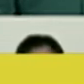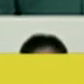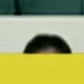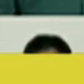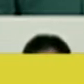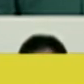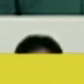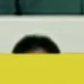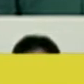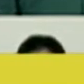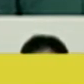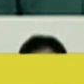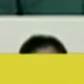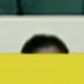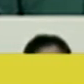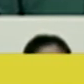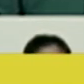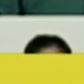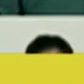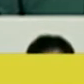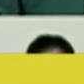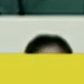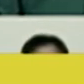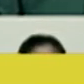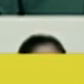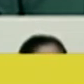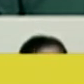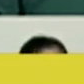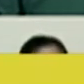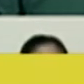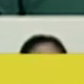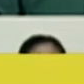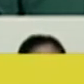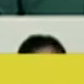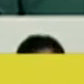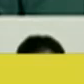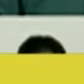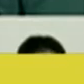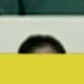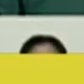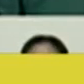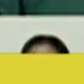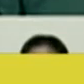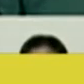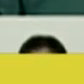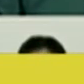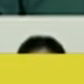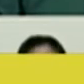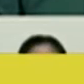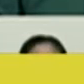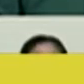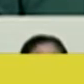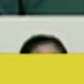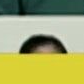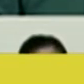Fuerza Armada Nacional Bolivariana, acantonadas en los estados Apure, Barinas, Portuguesa,